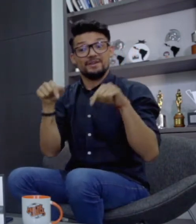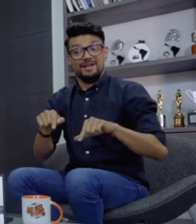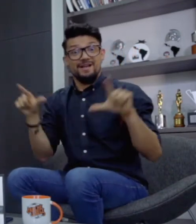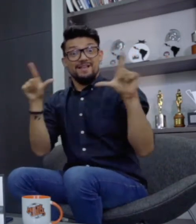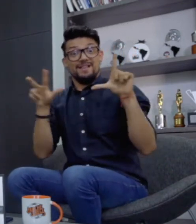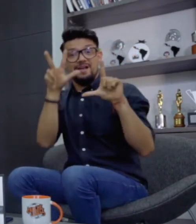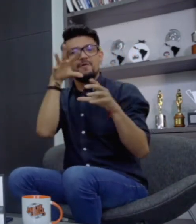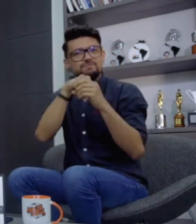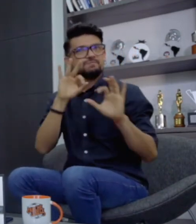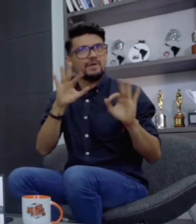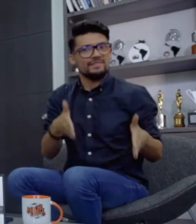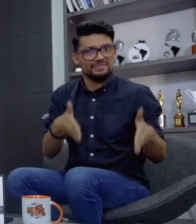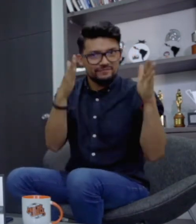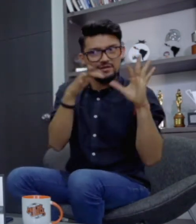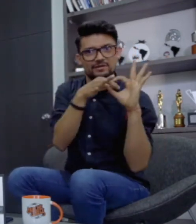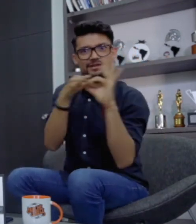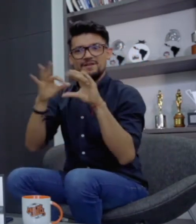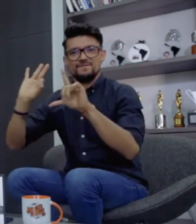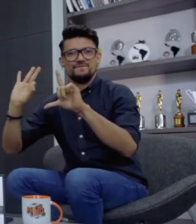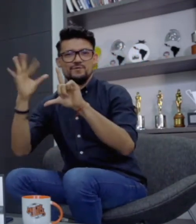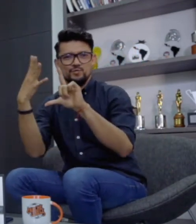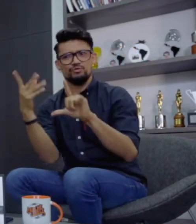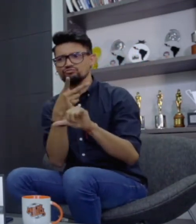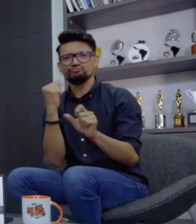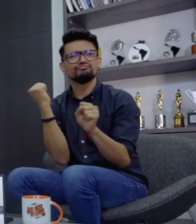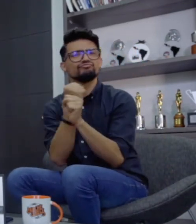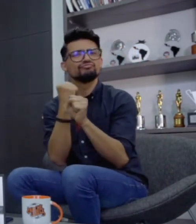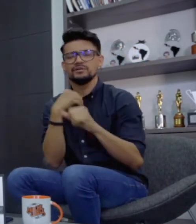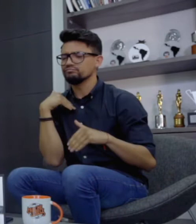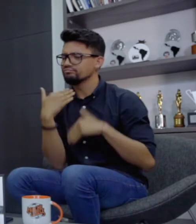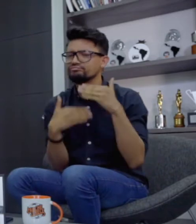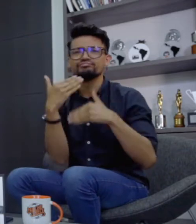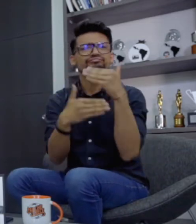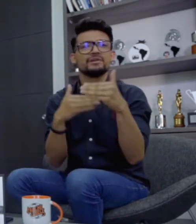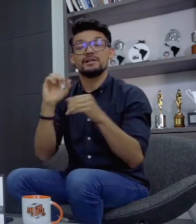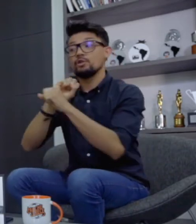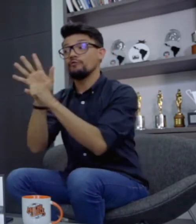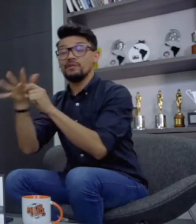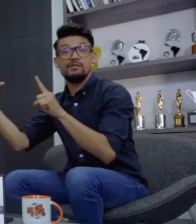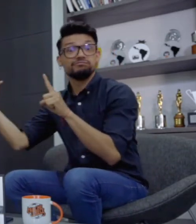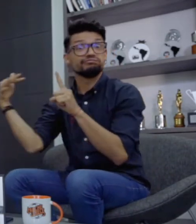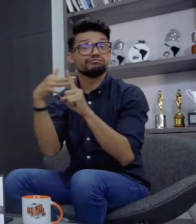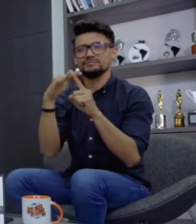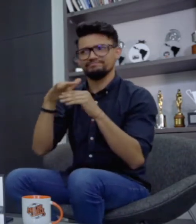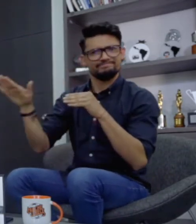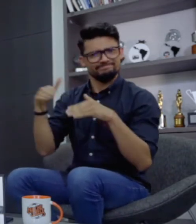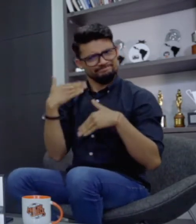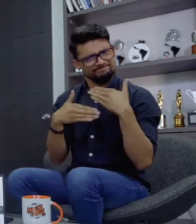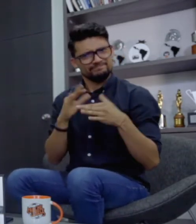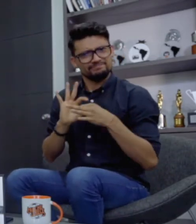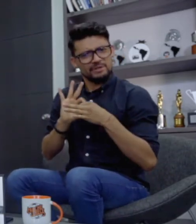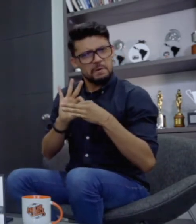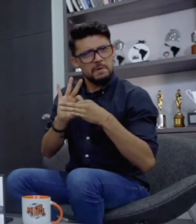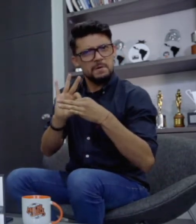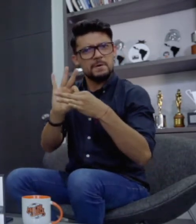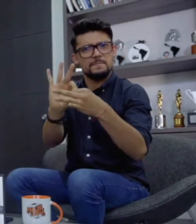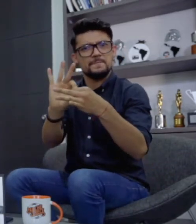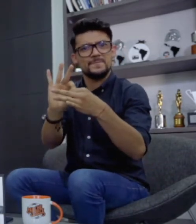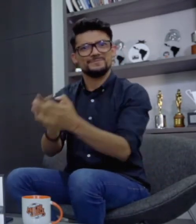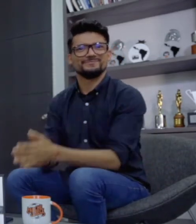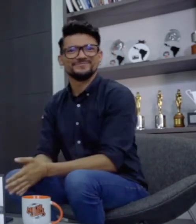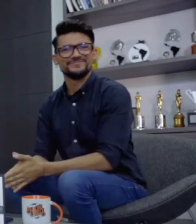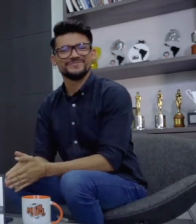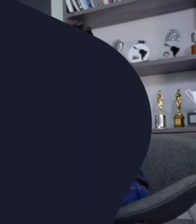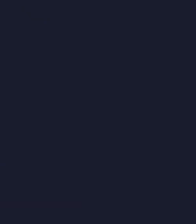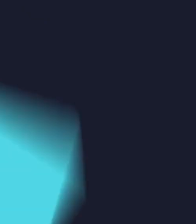en la virtualidad, para afectar lo menos posible las cadenas de trabajo durante la cuarentena estricta.